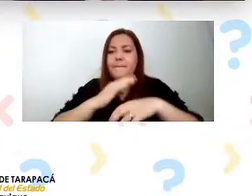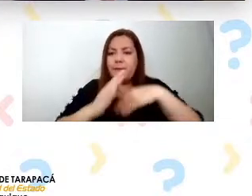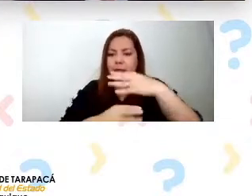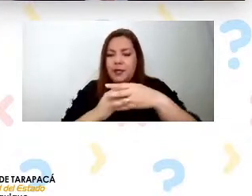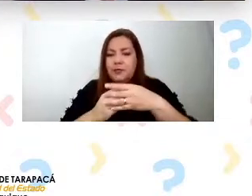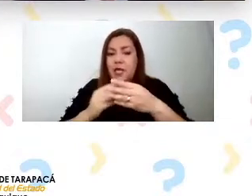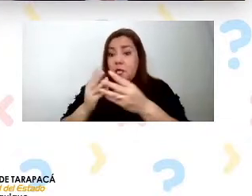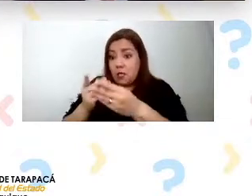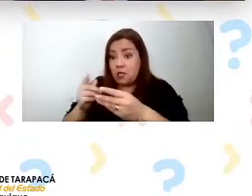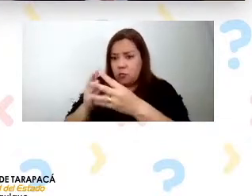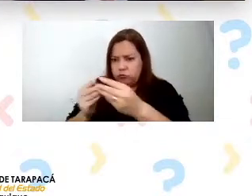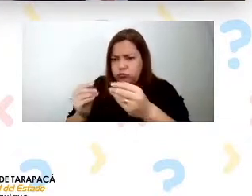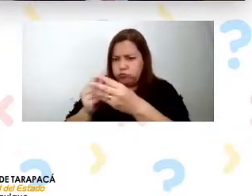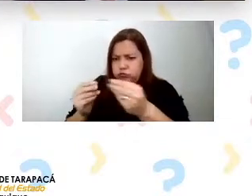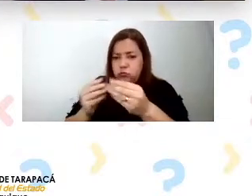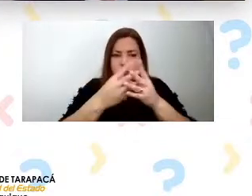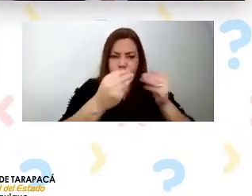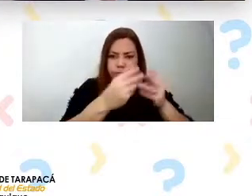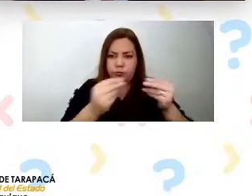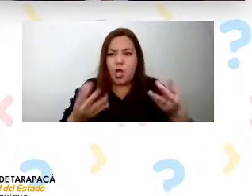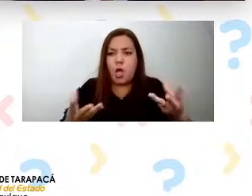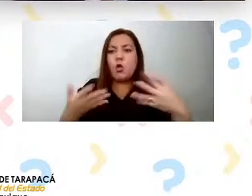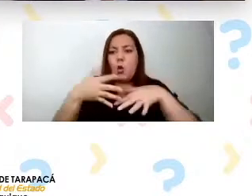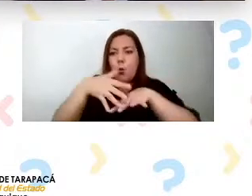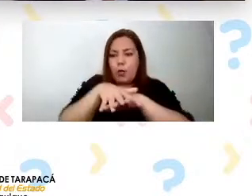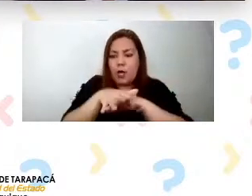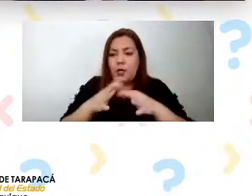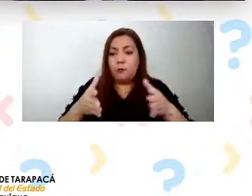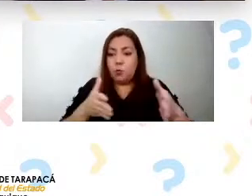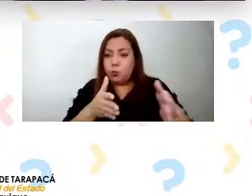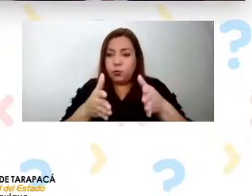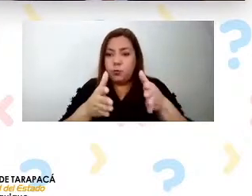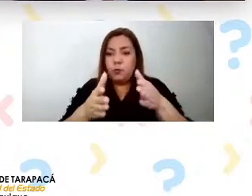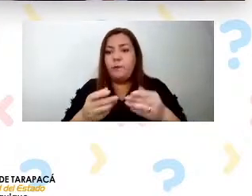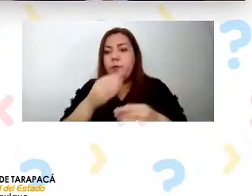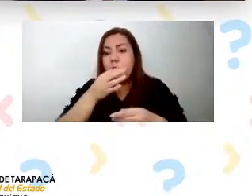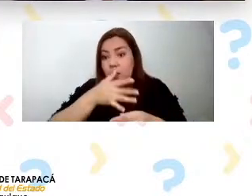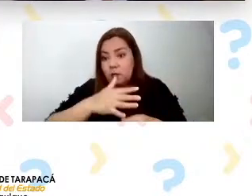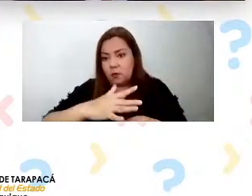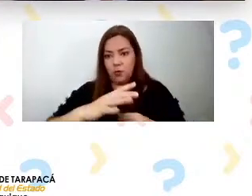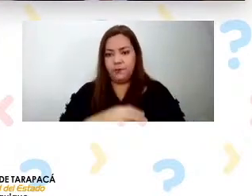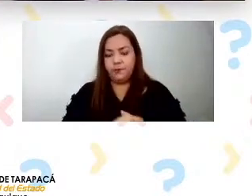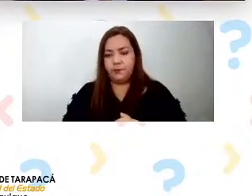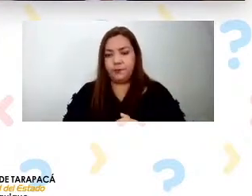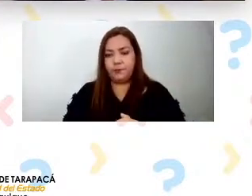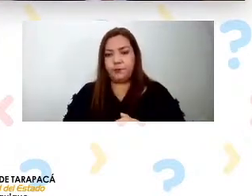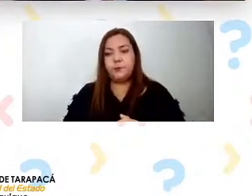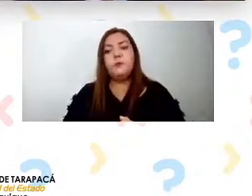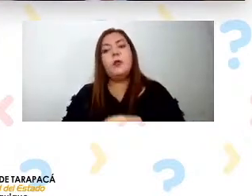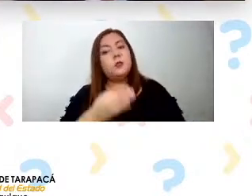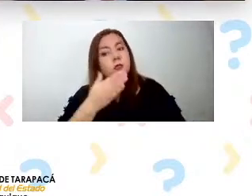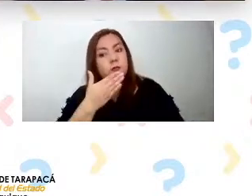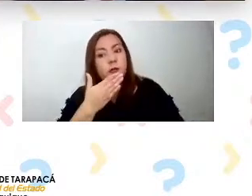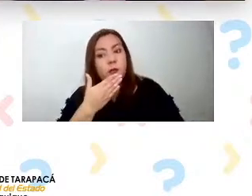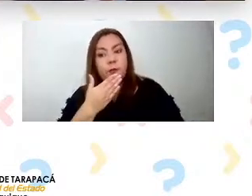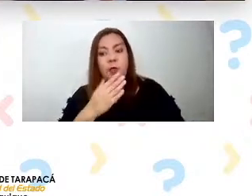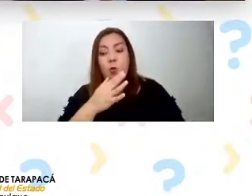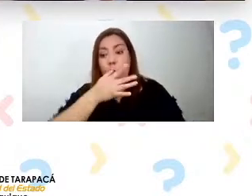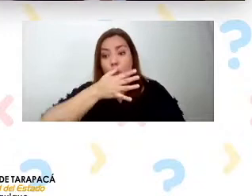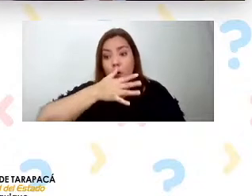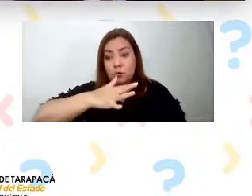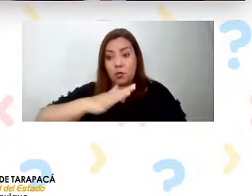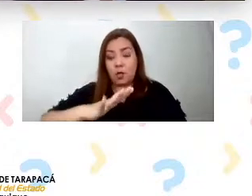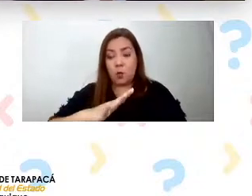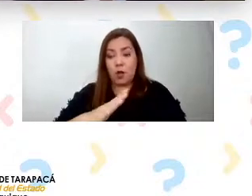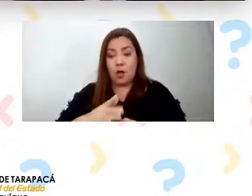disolver ciertas sustancias e incorporarlas como sustancias disueltas en el agua. También, cuando el agua